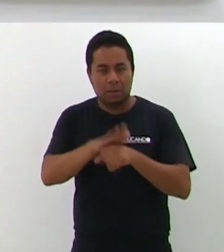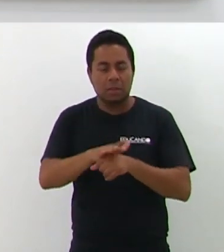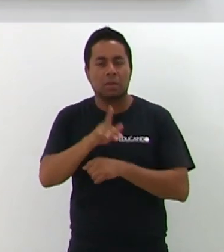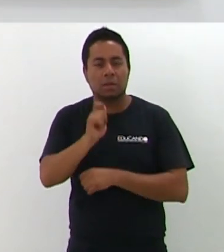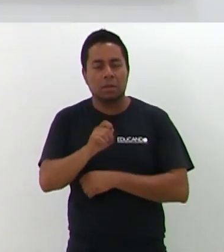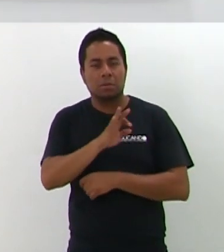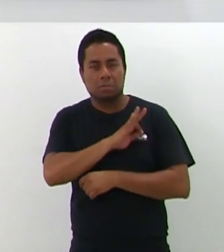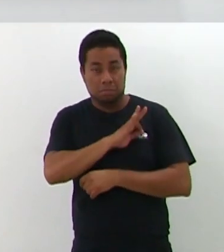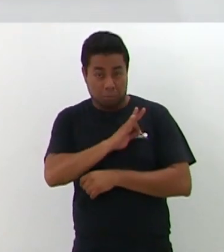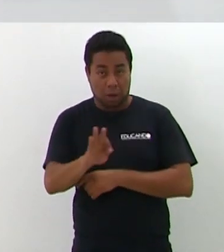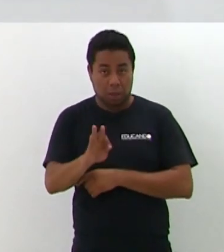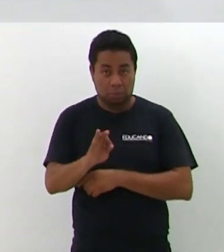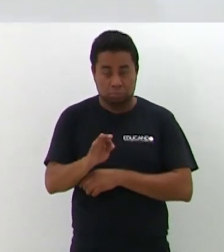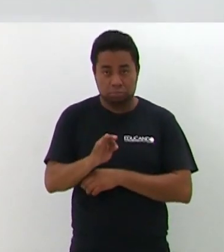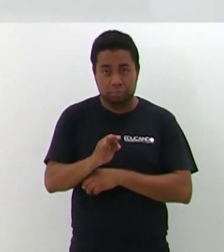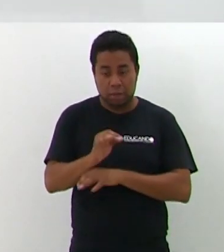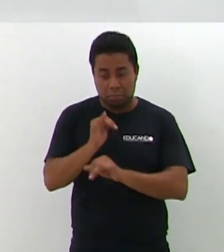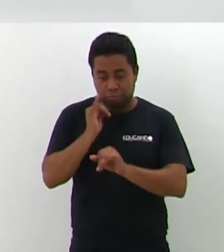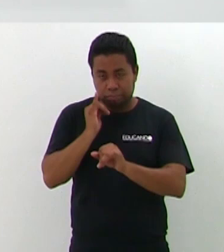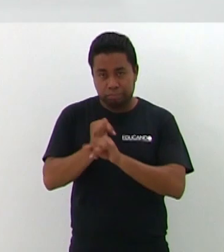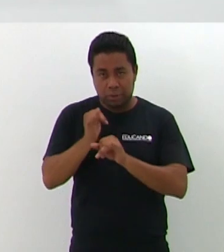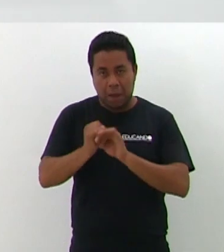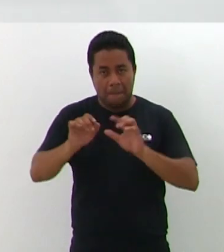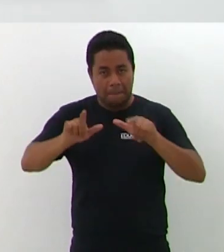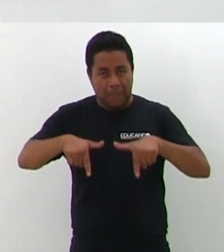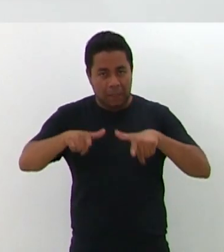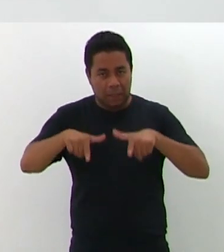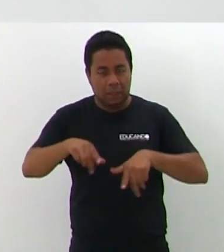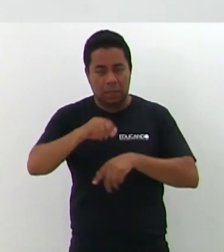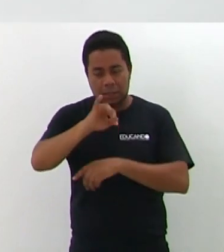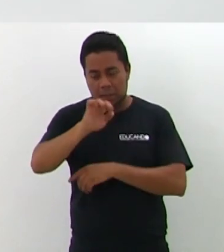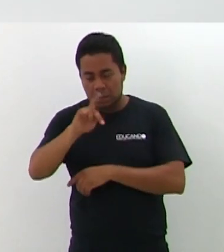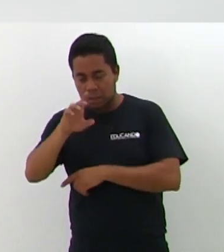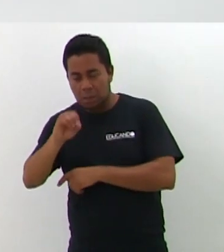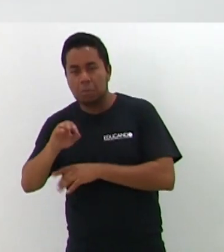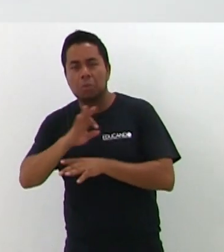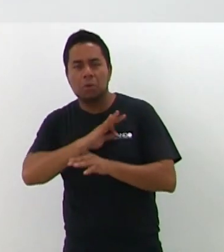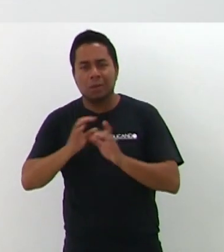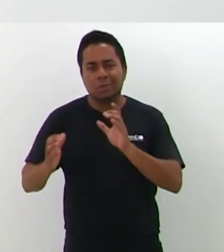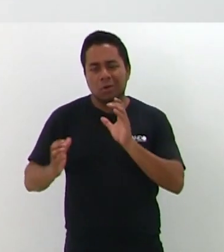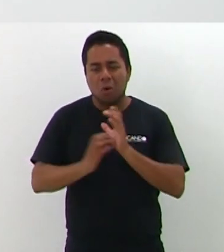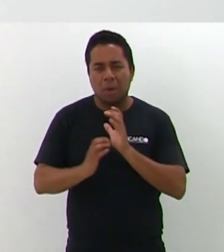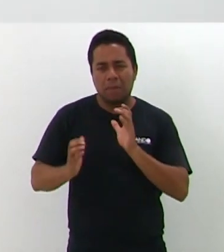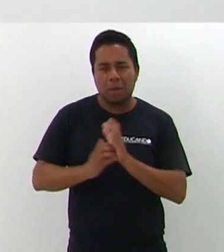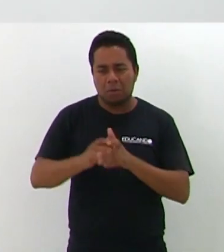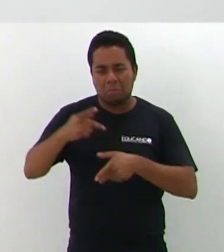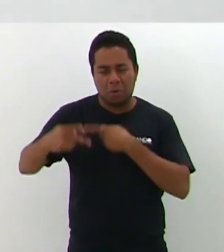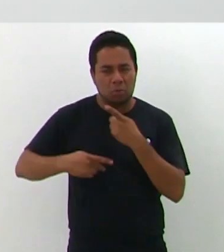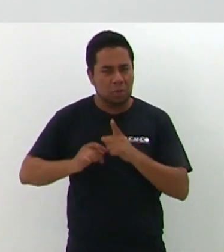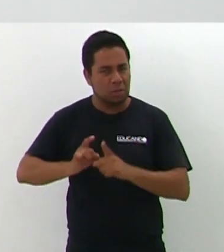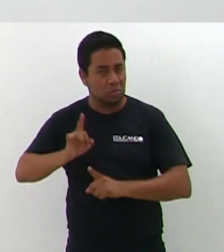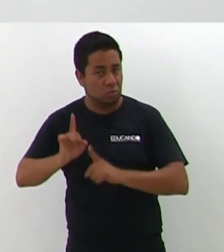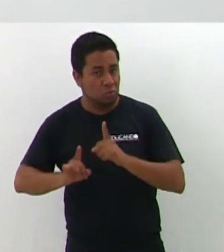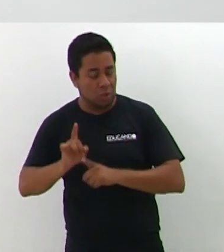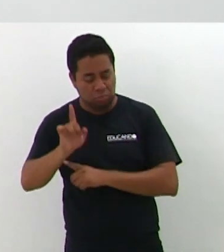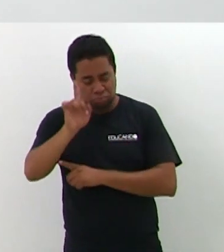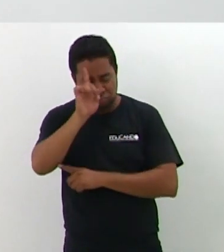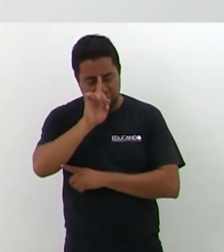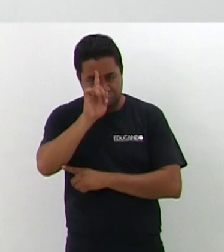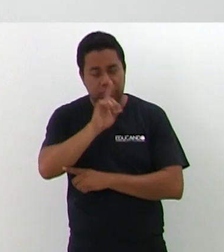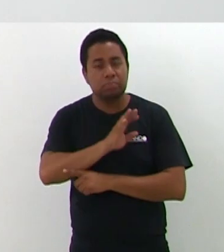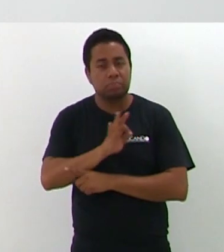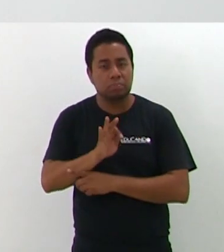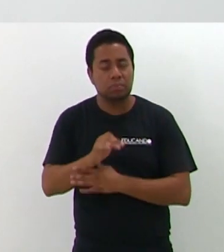puedes visitarnos en nuestra página del YEPO y puedes dejarnos tus comentarios, preguntas, dudas,